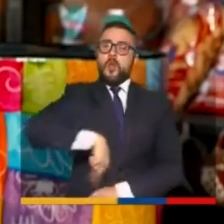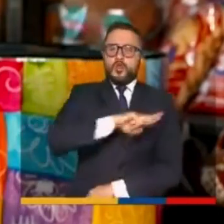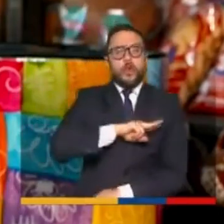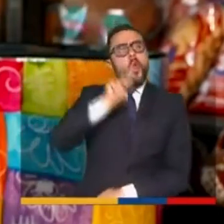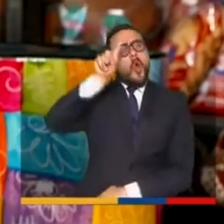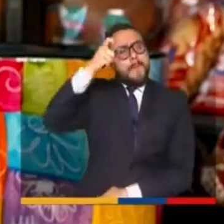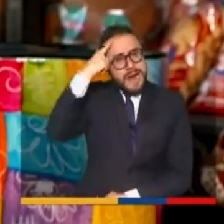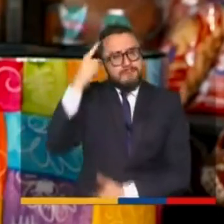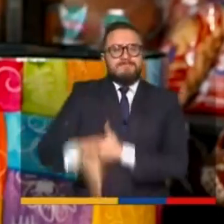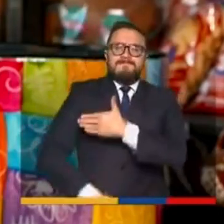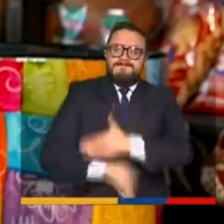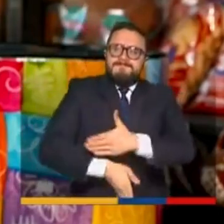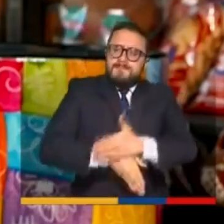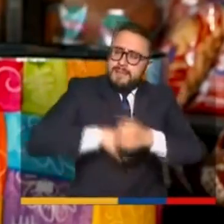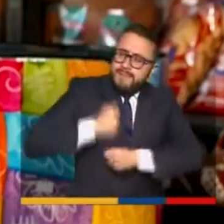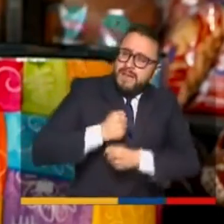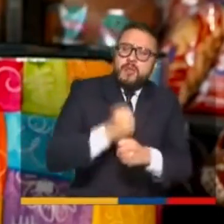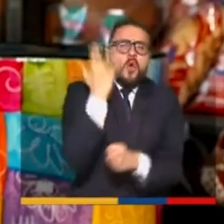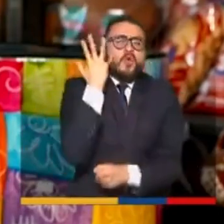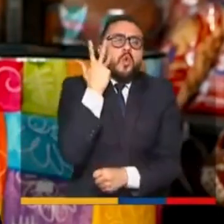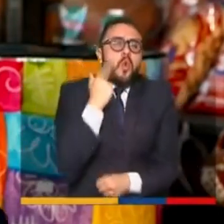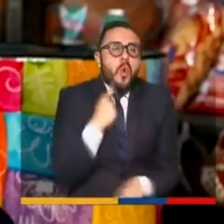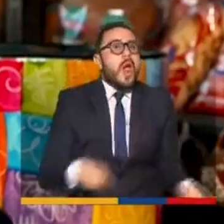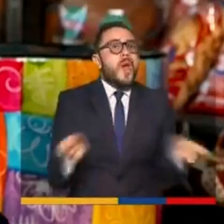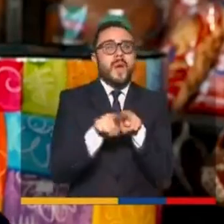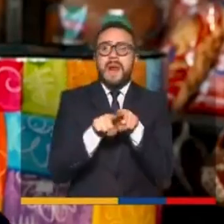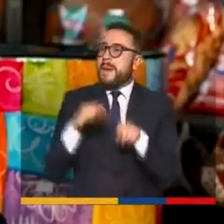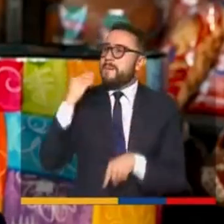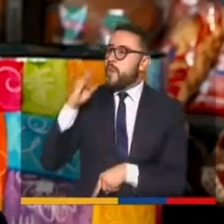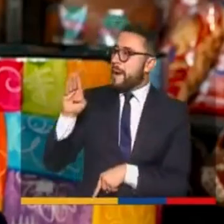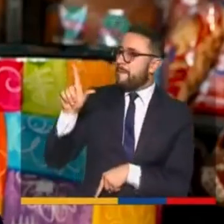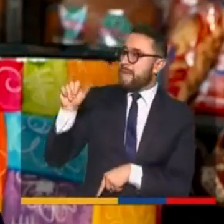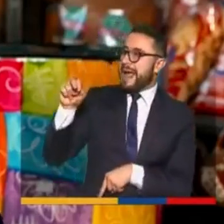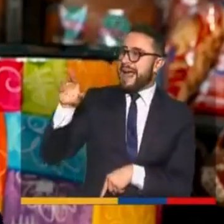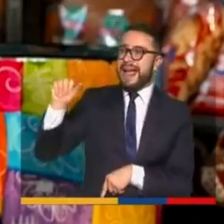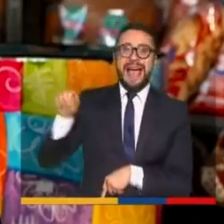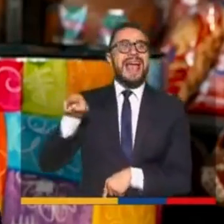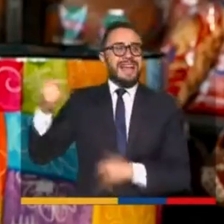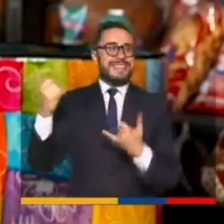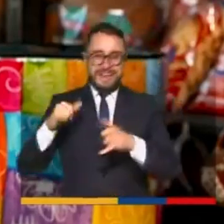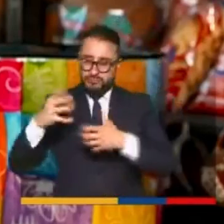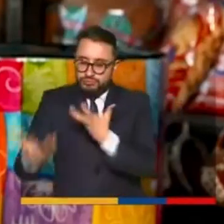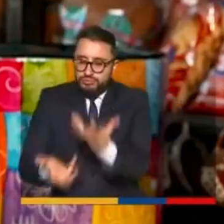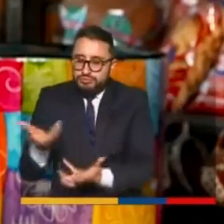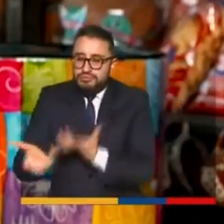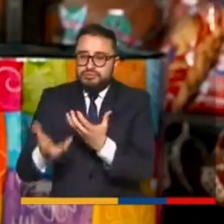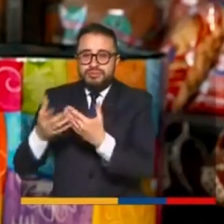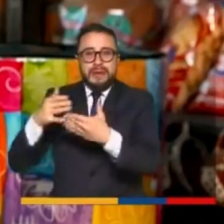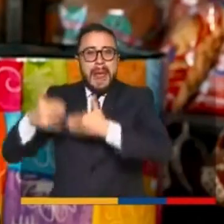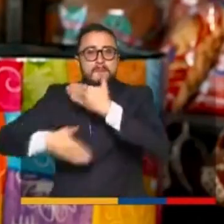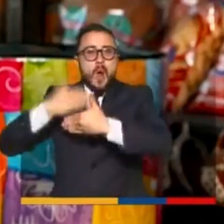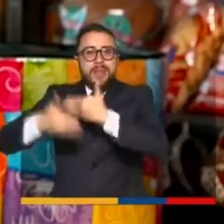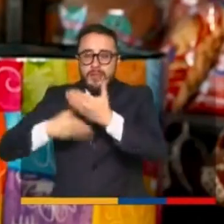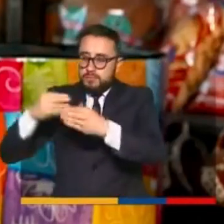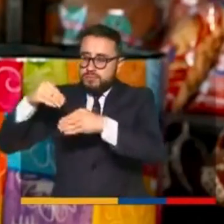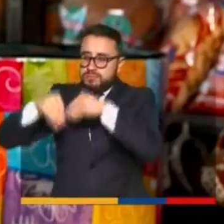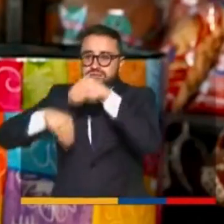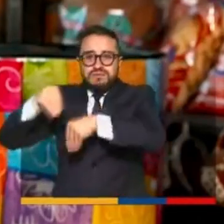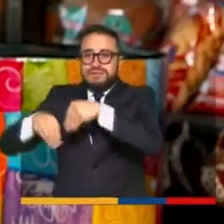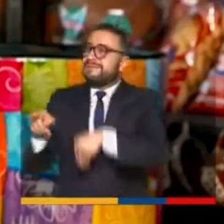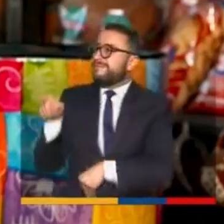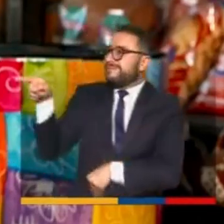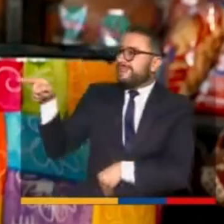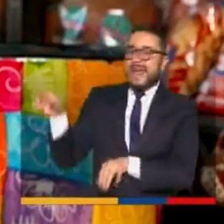día y noche, así como trabaja doña Blanca Lucy, que está por aquí ya haciendo los envueltos, y como trabajan millones